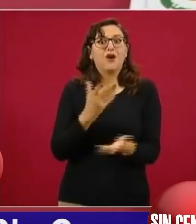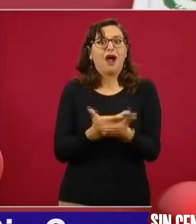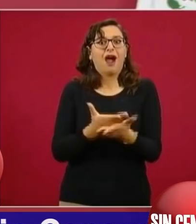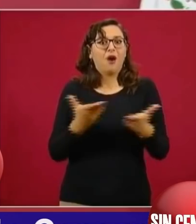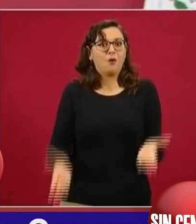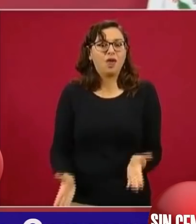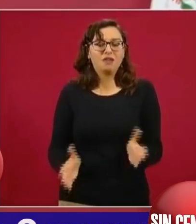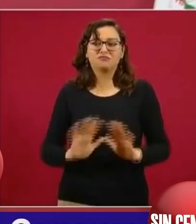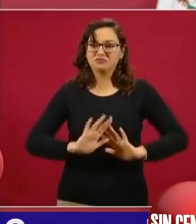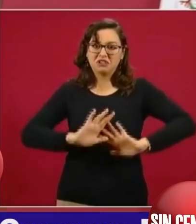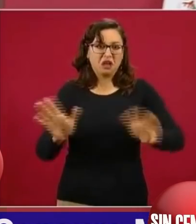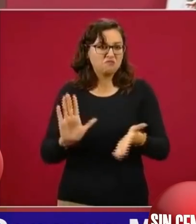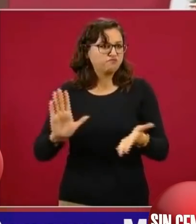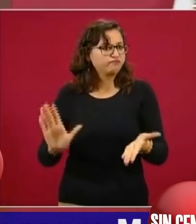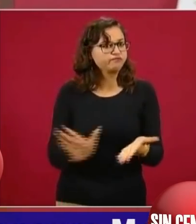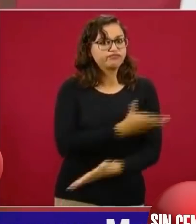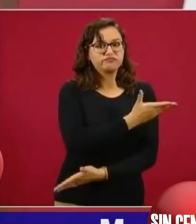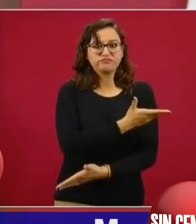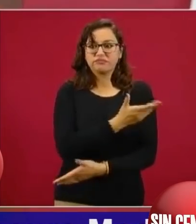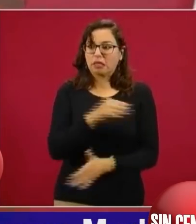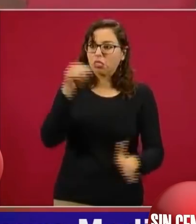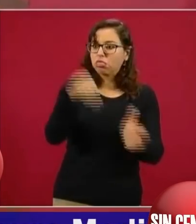empresas,